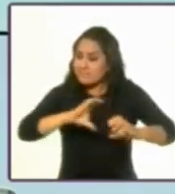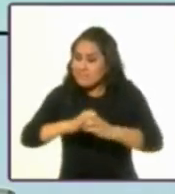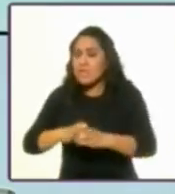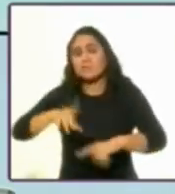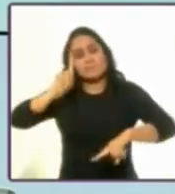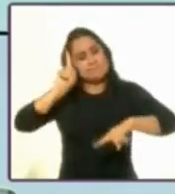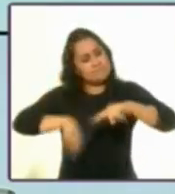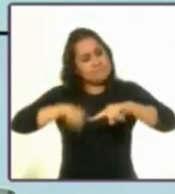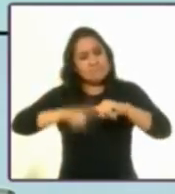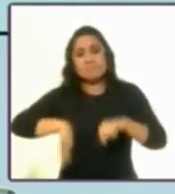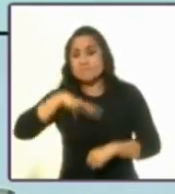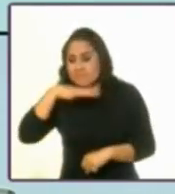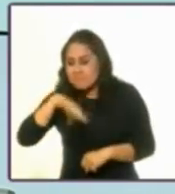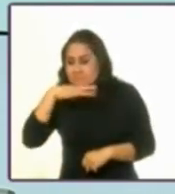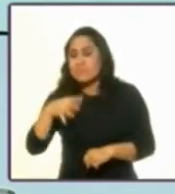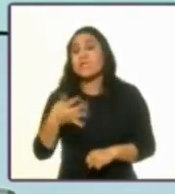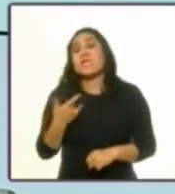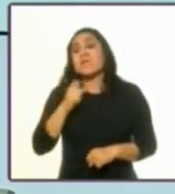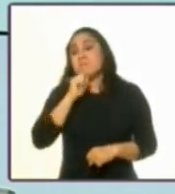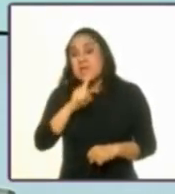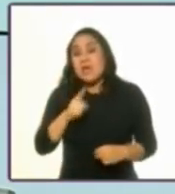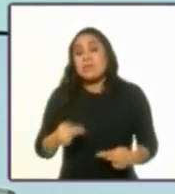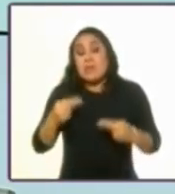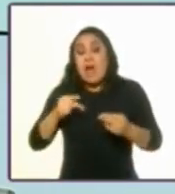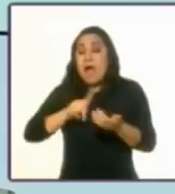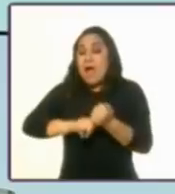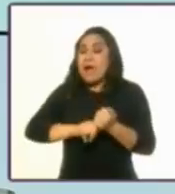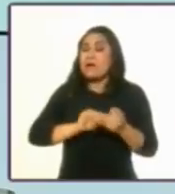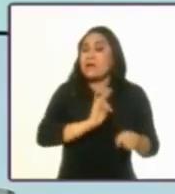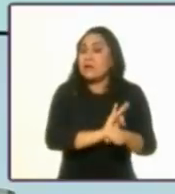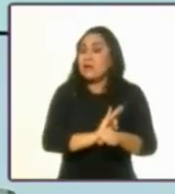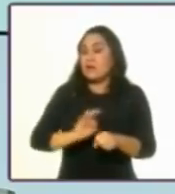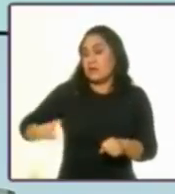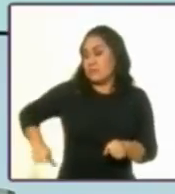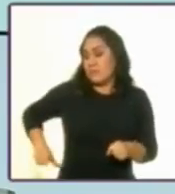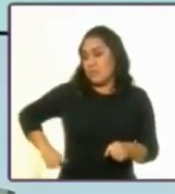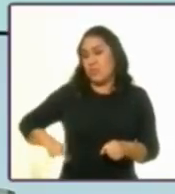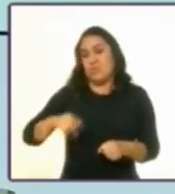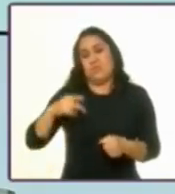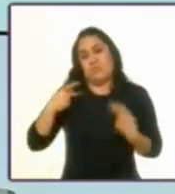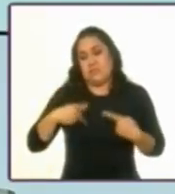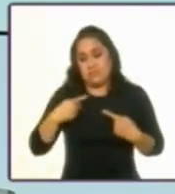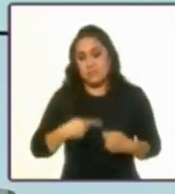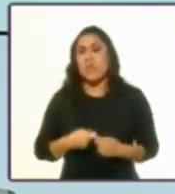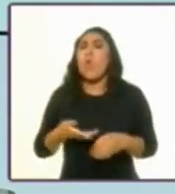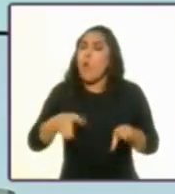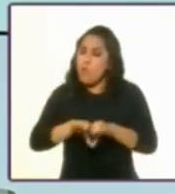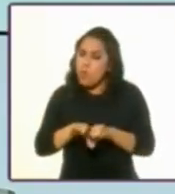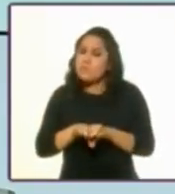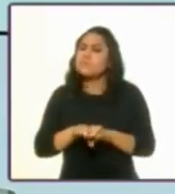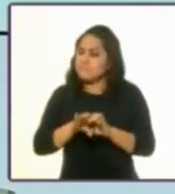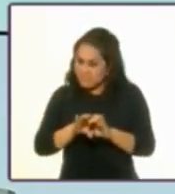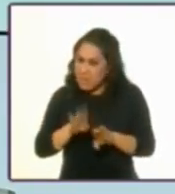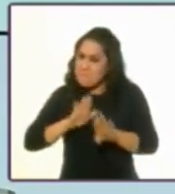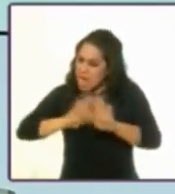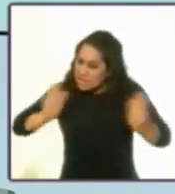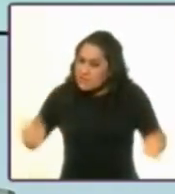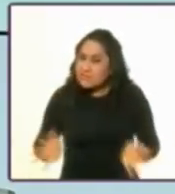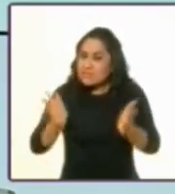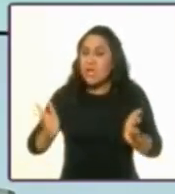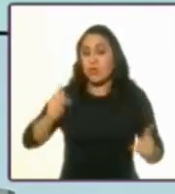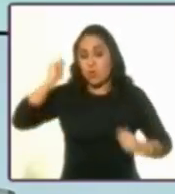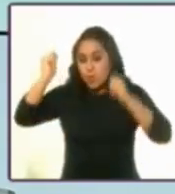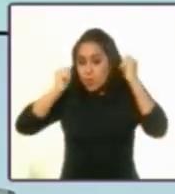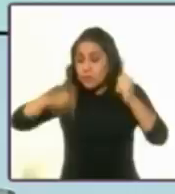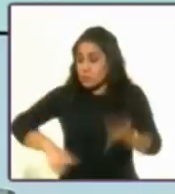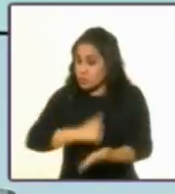con los negocios al amparo del poder público como lo vamos a hacer potenciando el turismo y los servicios en la ciudad de mexico